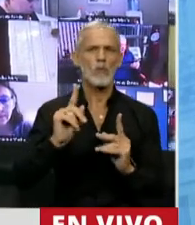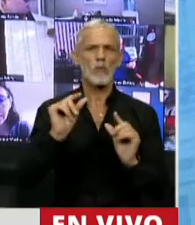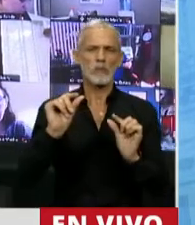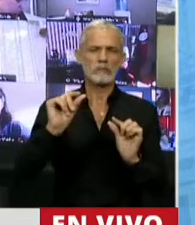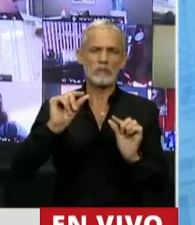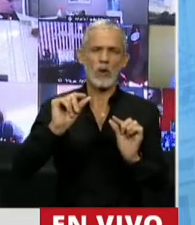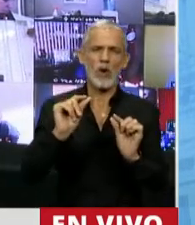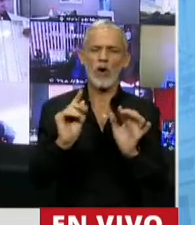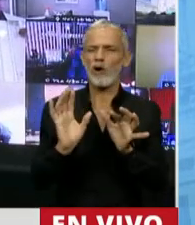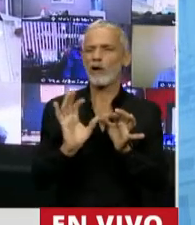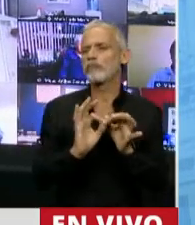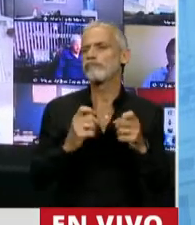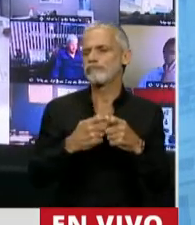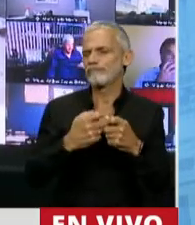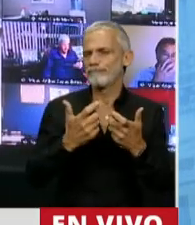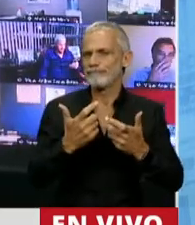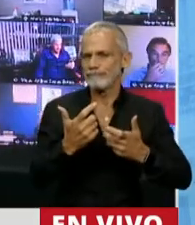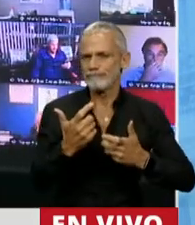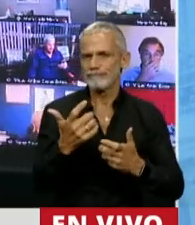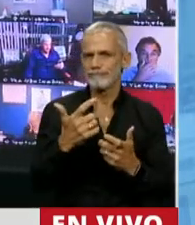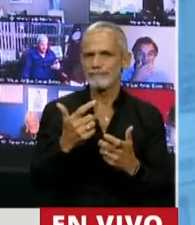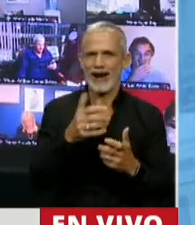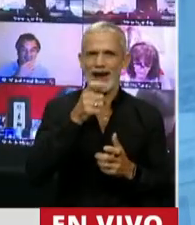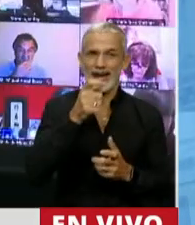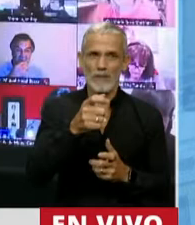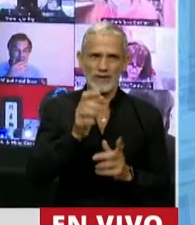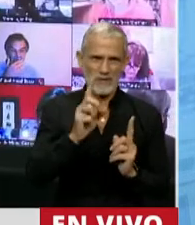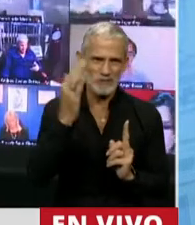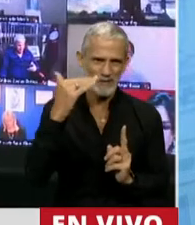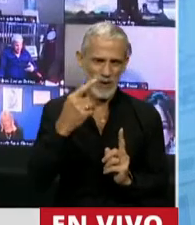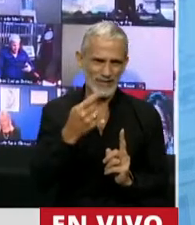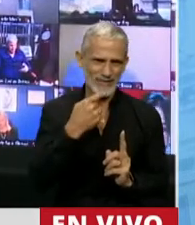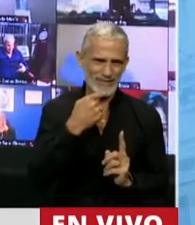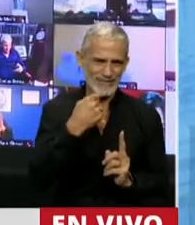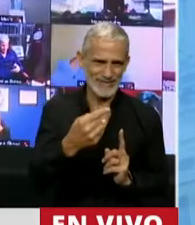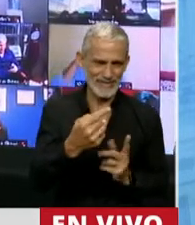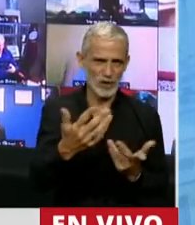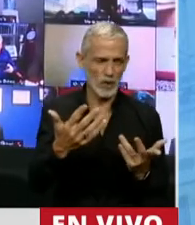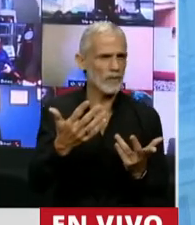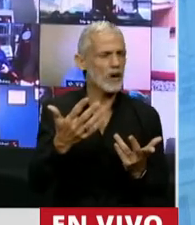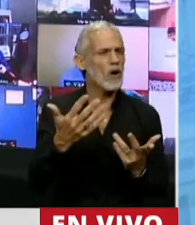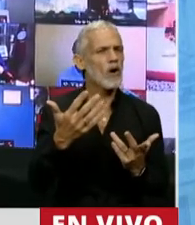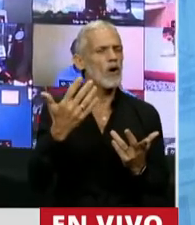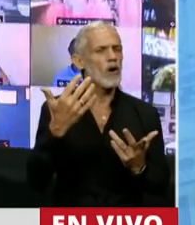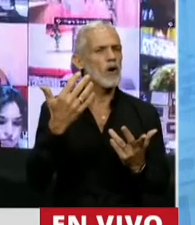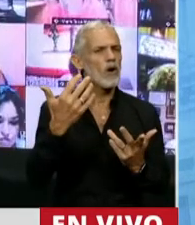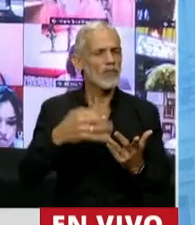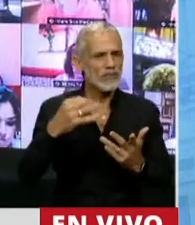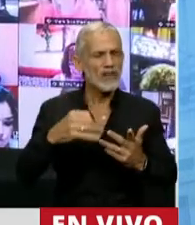una coartada para responder lo que recién se ha dicho, pero me parece que no puede dejarse de